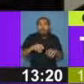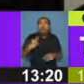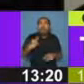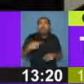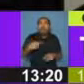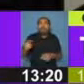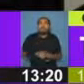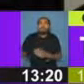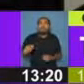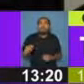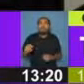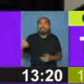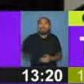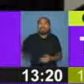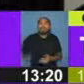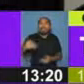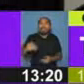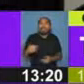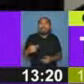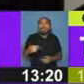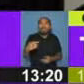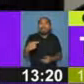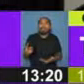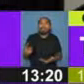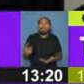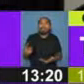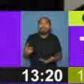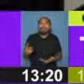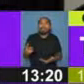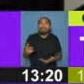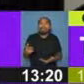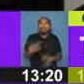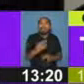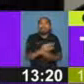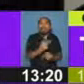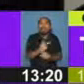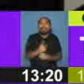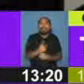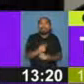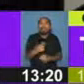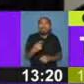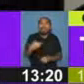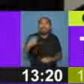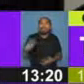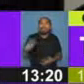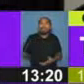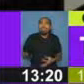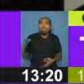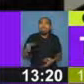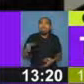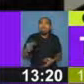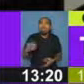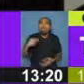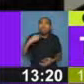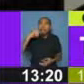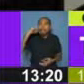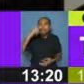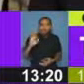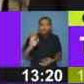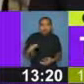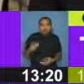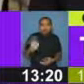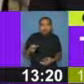Cuándo llegan acá a la primaria Cuándo llegan en octubre llegan las computadoras a